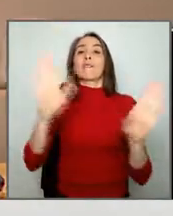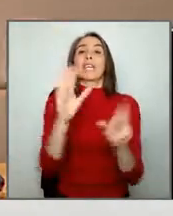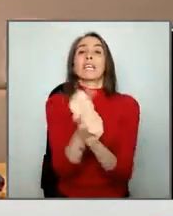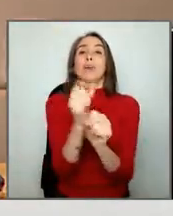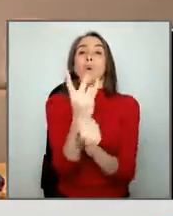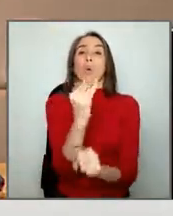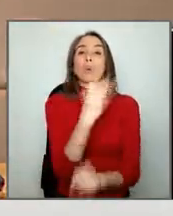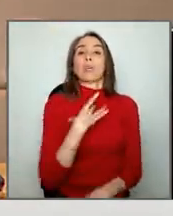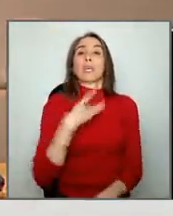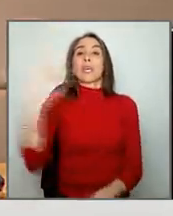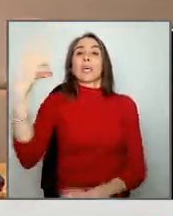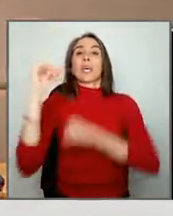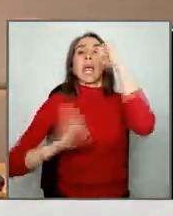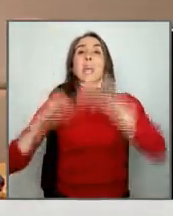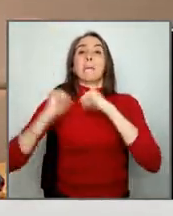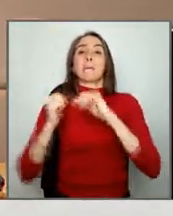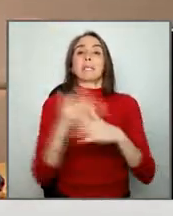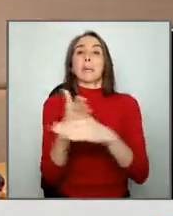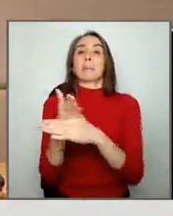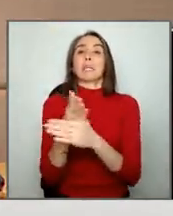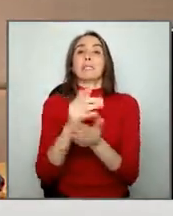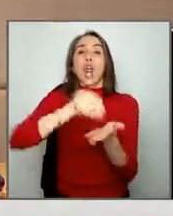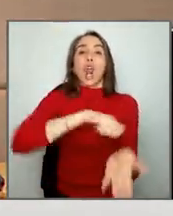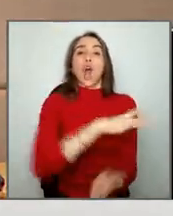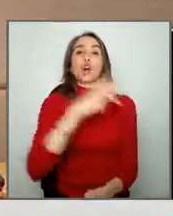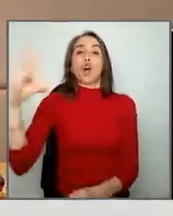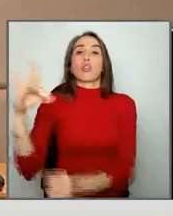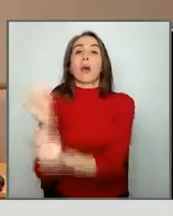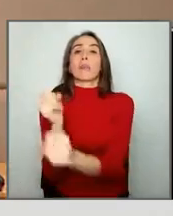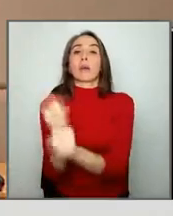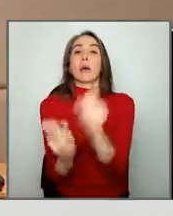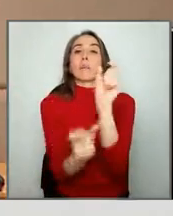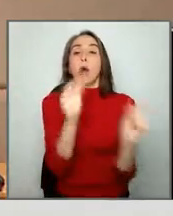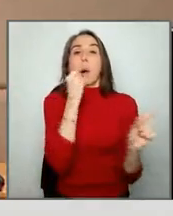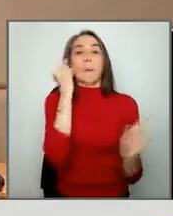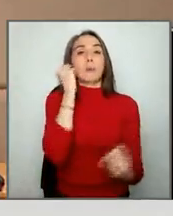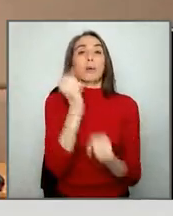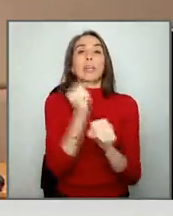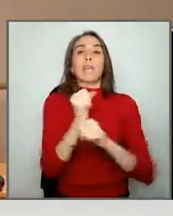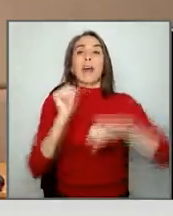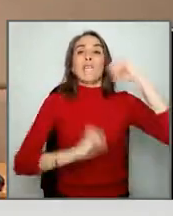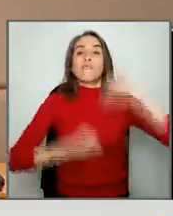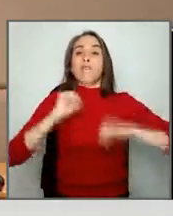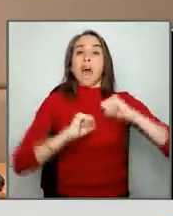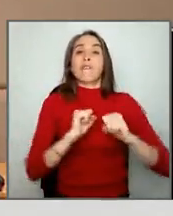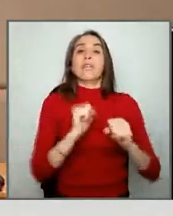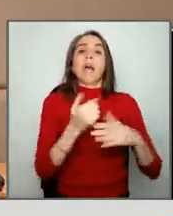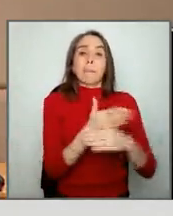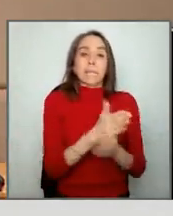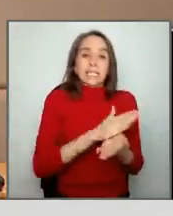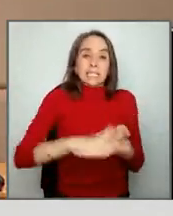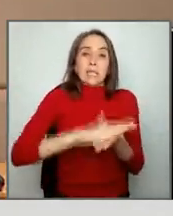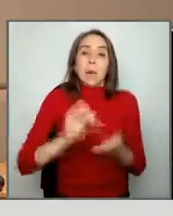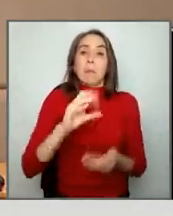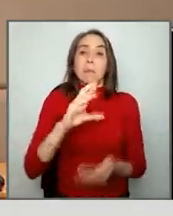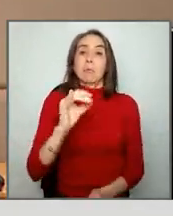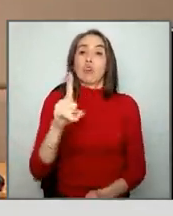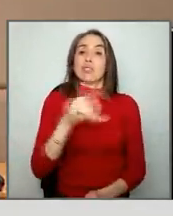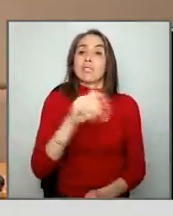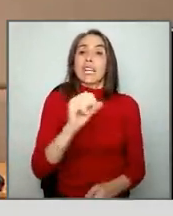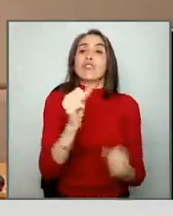industria pesquera pero los trabajadores y trabajadoras de las plantas de proceso continúan trabajando porque las plantas de proceso